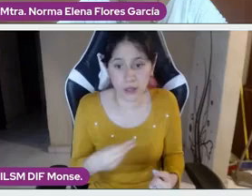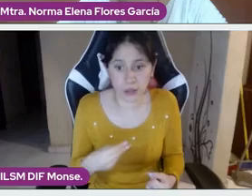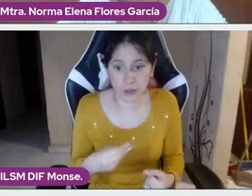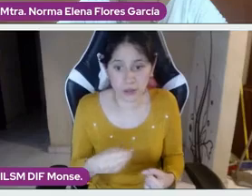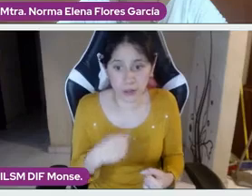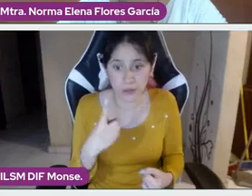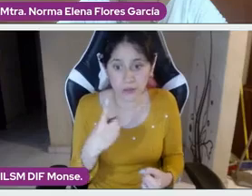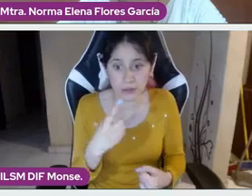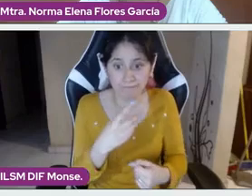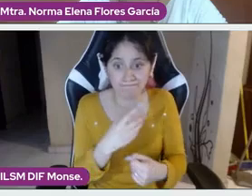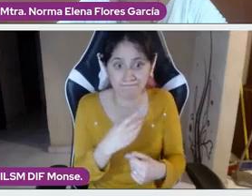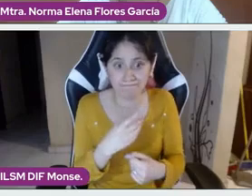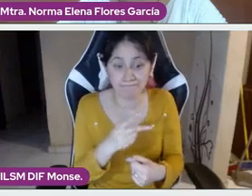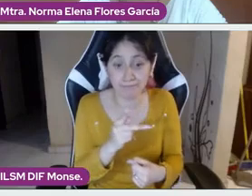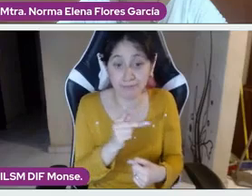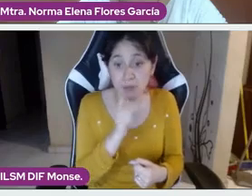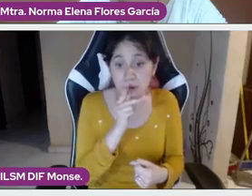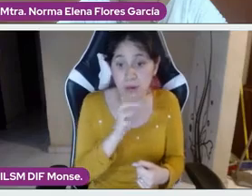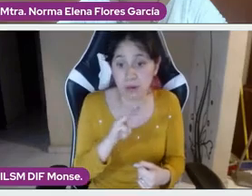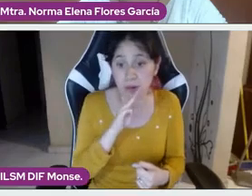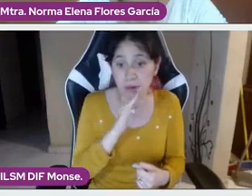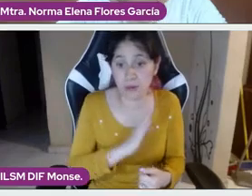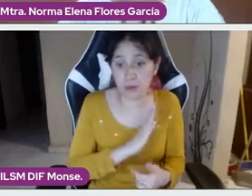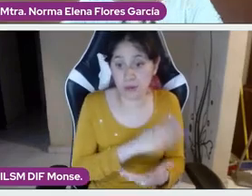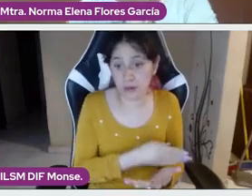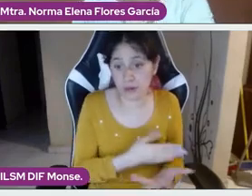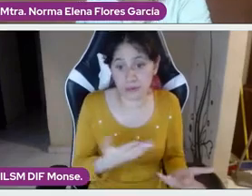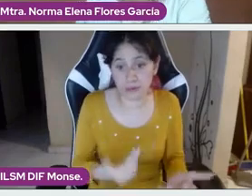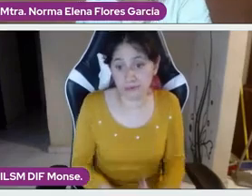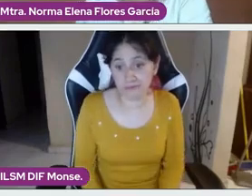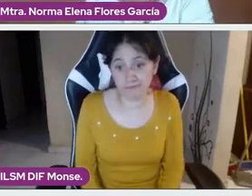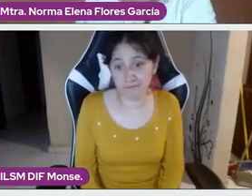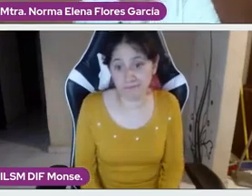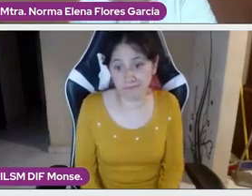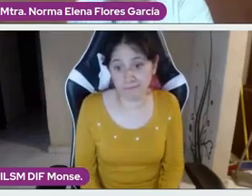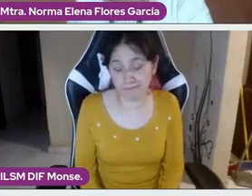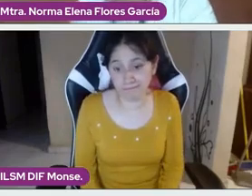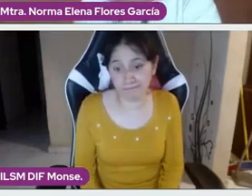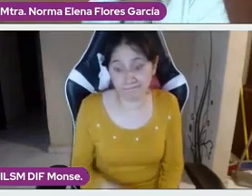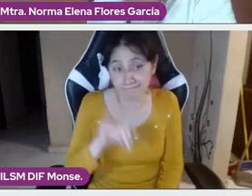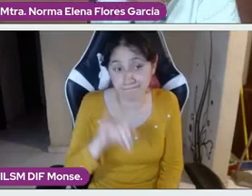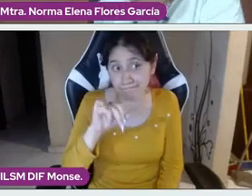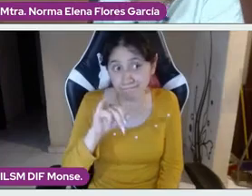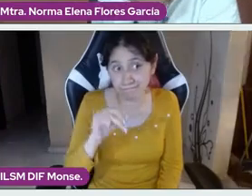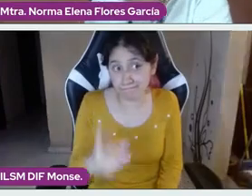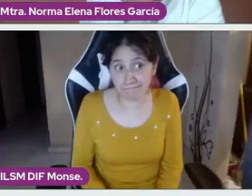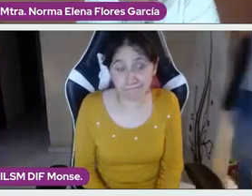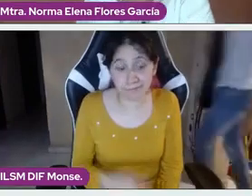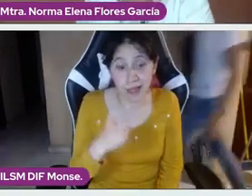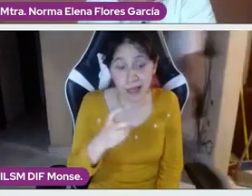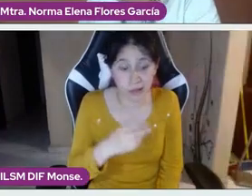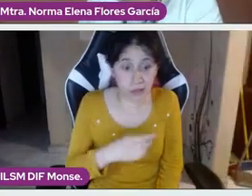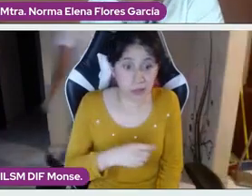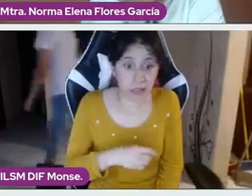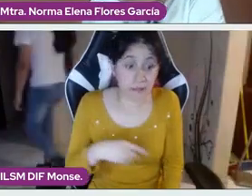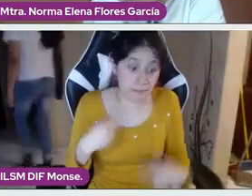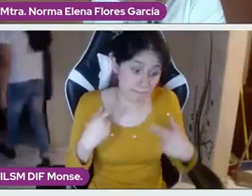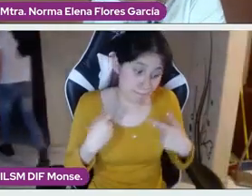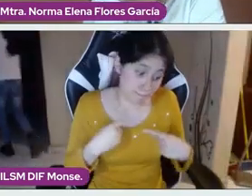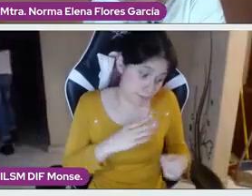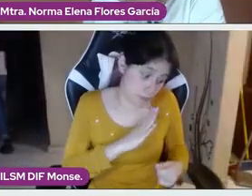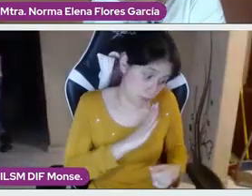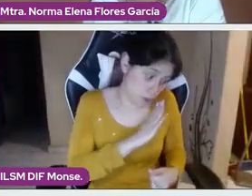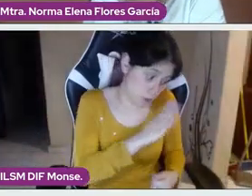no quiero poner, no, iba a poner un ejemplo, pero no lo voy a poner. Sí, pasas por un duelo, se pierde, papá falleció,